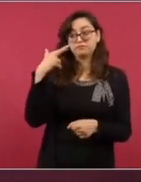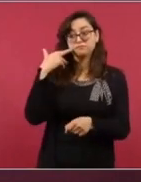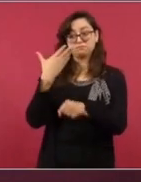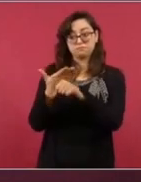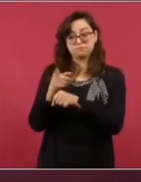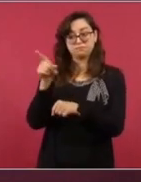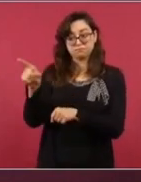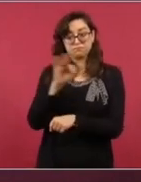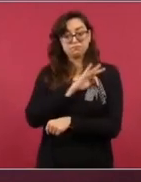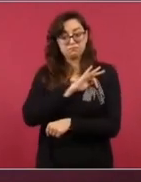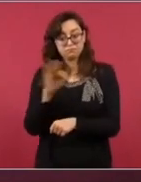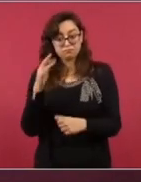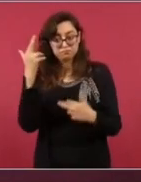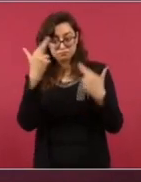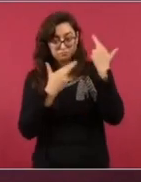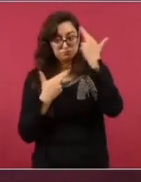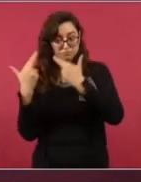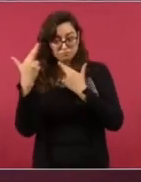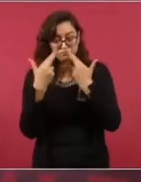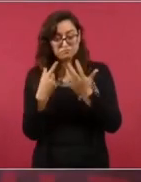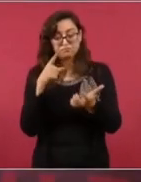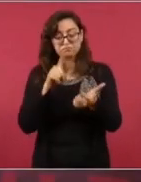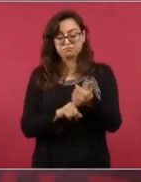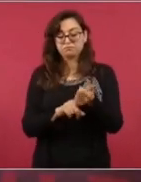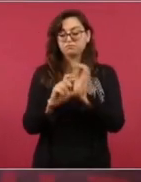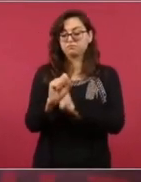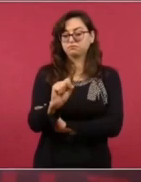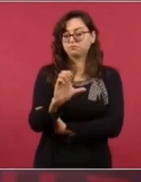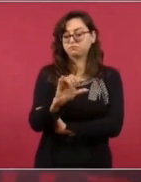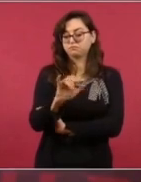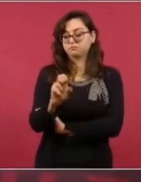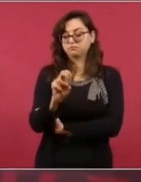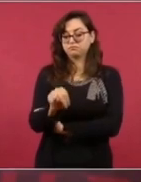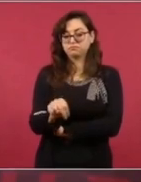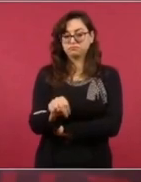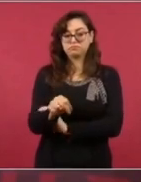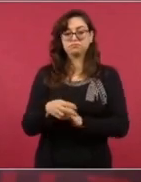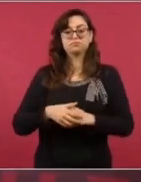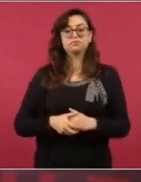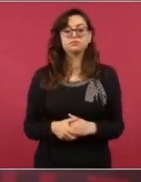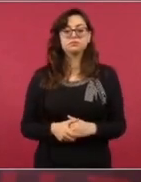en particular a la Suprema Corte de Justicia.